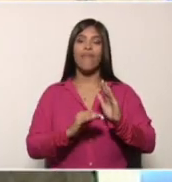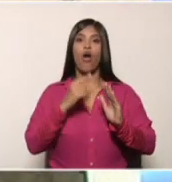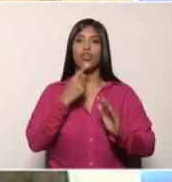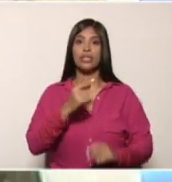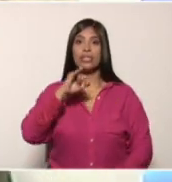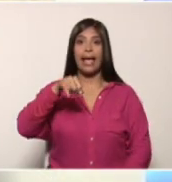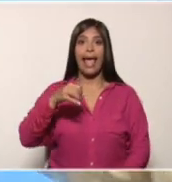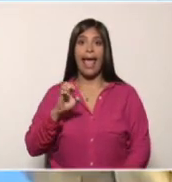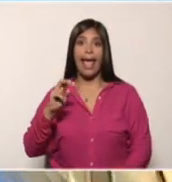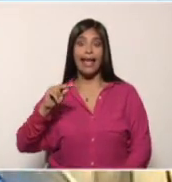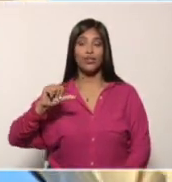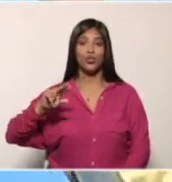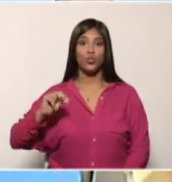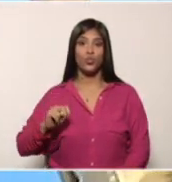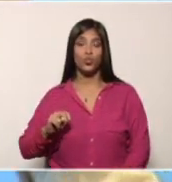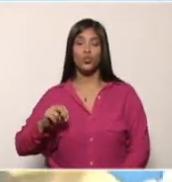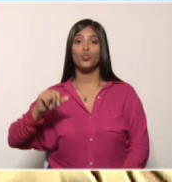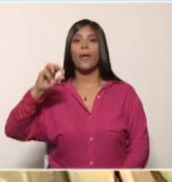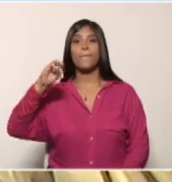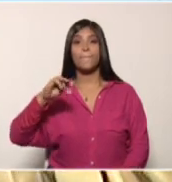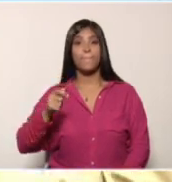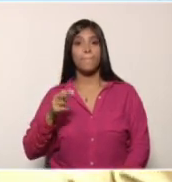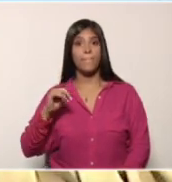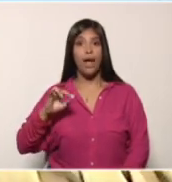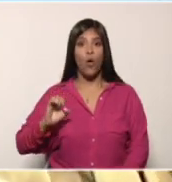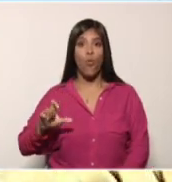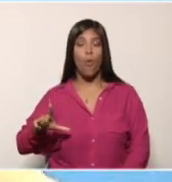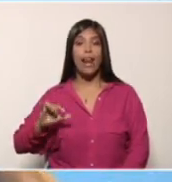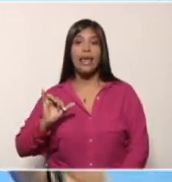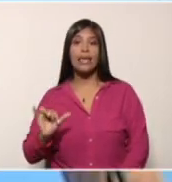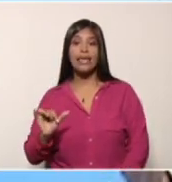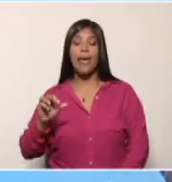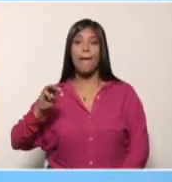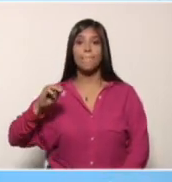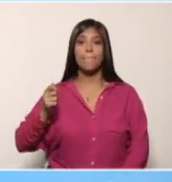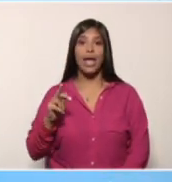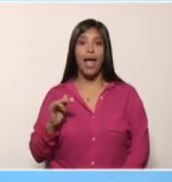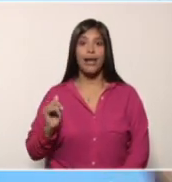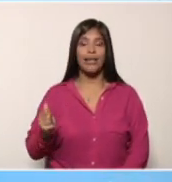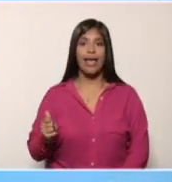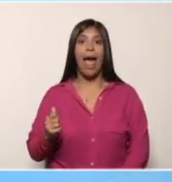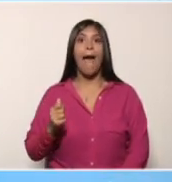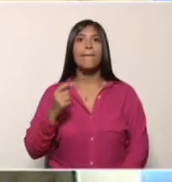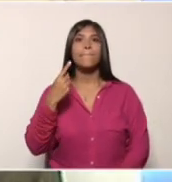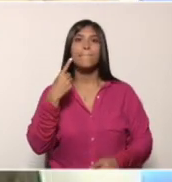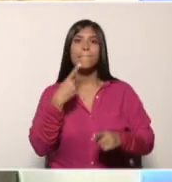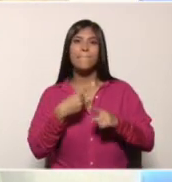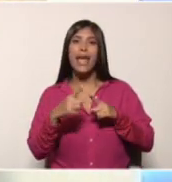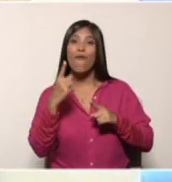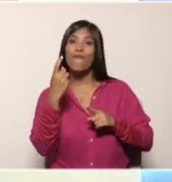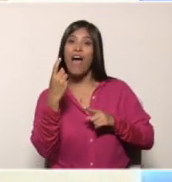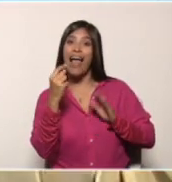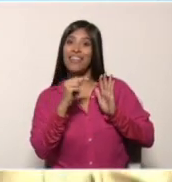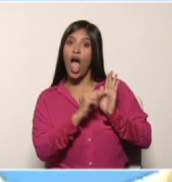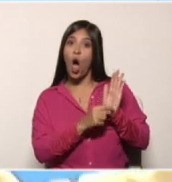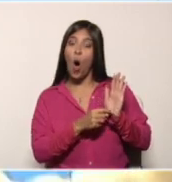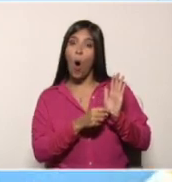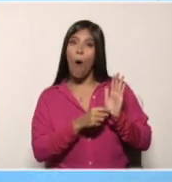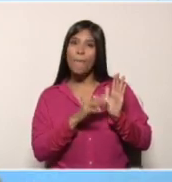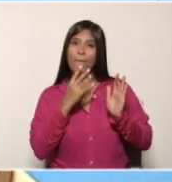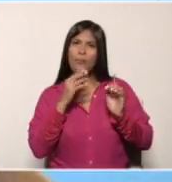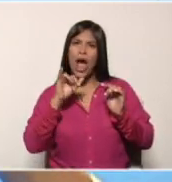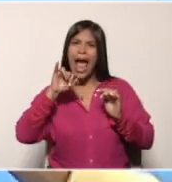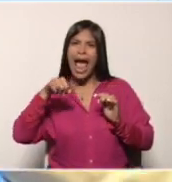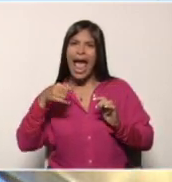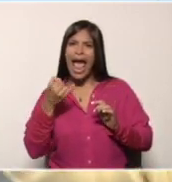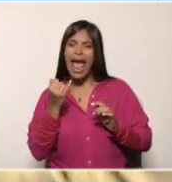qué difiere? Porque dice que tiene 3 hijos, pero aquí estoy nombrando a Jesús Manuel. ¿Por qué? Porque no hay una coma que nos indique que son 2